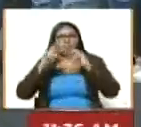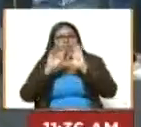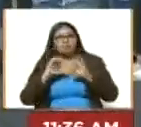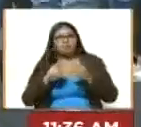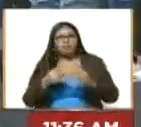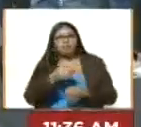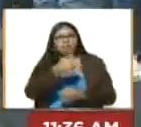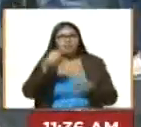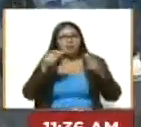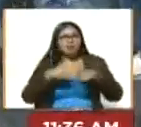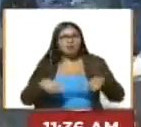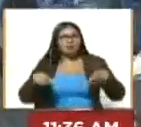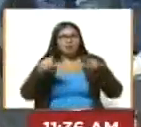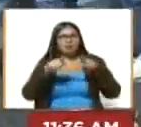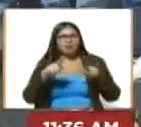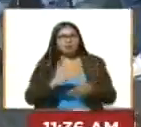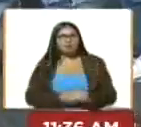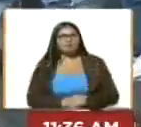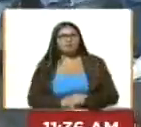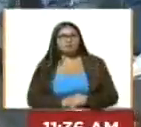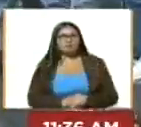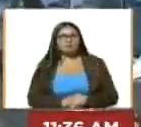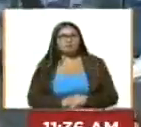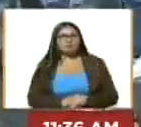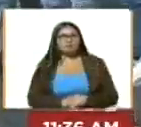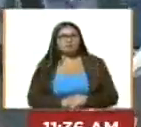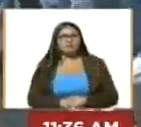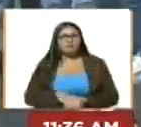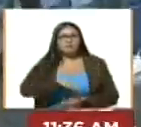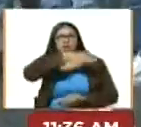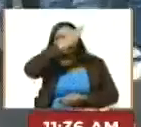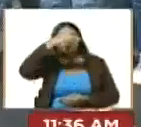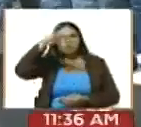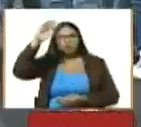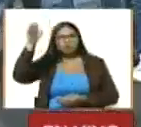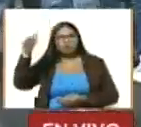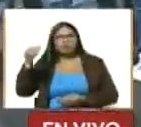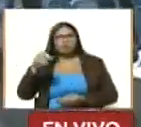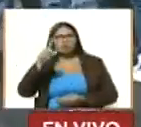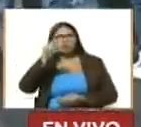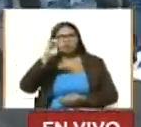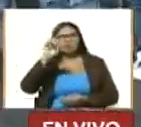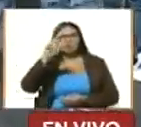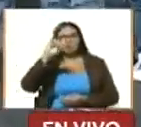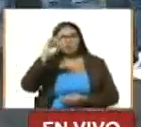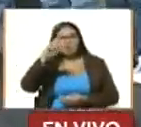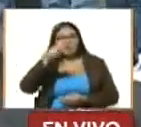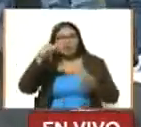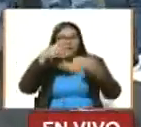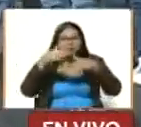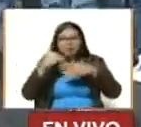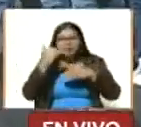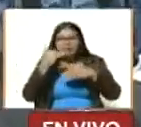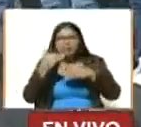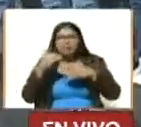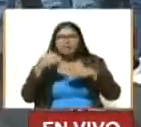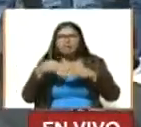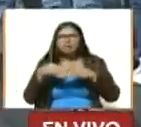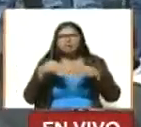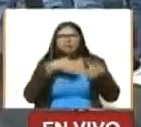en cada rincón, desde las montañas del Turimiquire hasta la ribera del